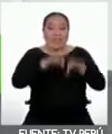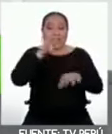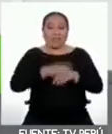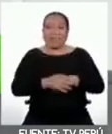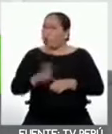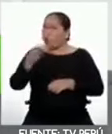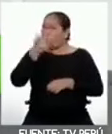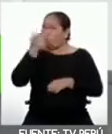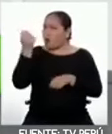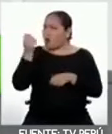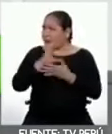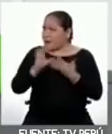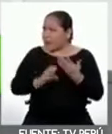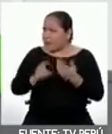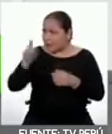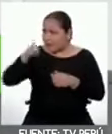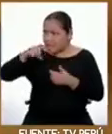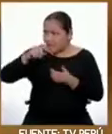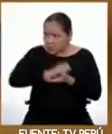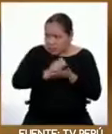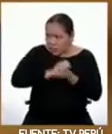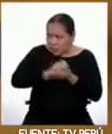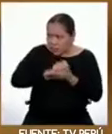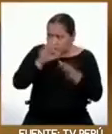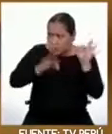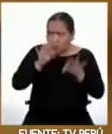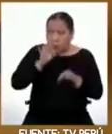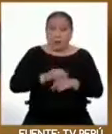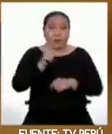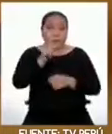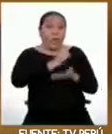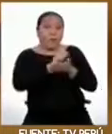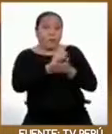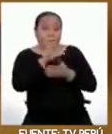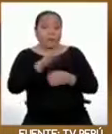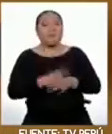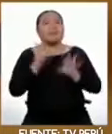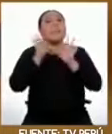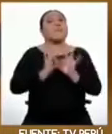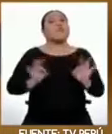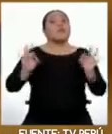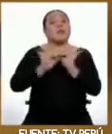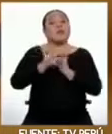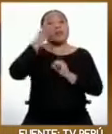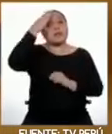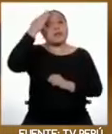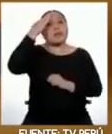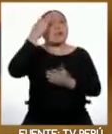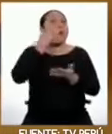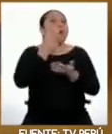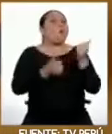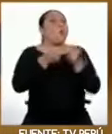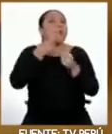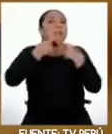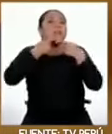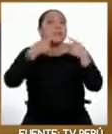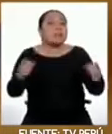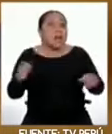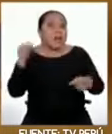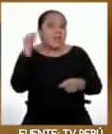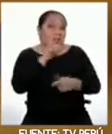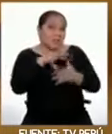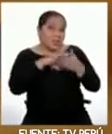debamos tener en cuenta a la hora de escribir un libreto? Toma nota, es importante saber qué queremos comunicar con nuestra